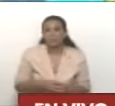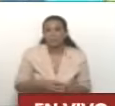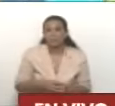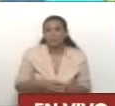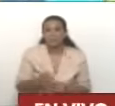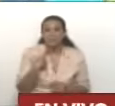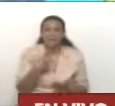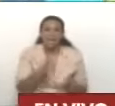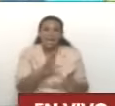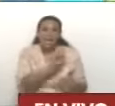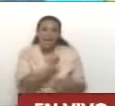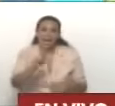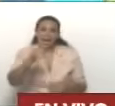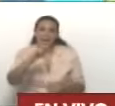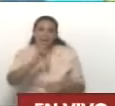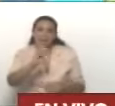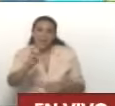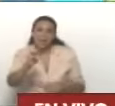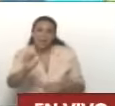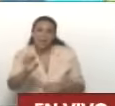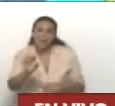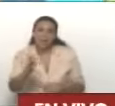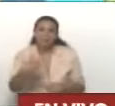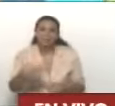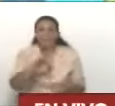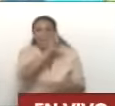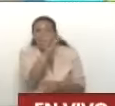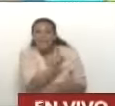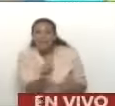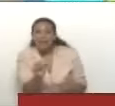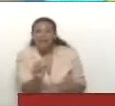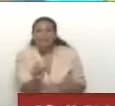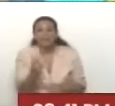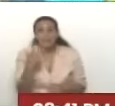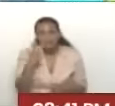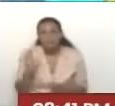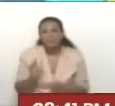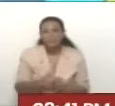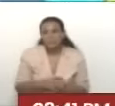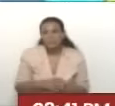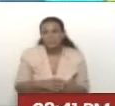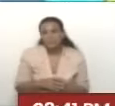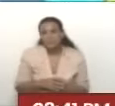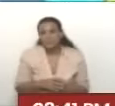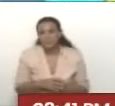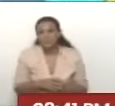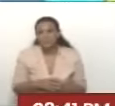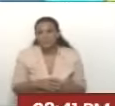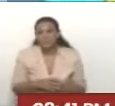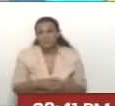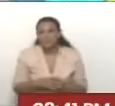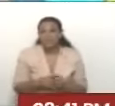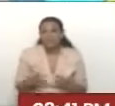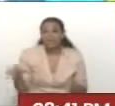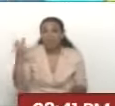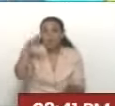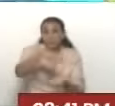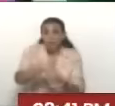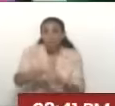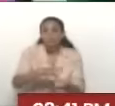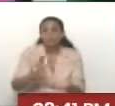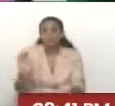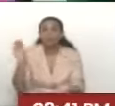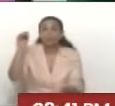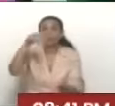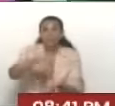De Caripe, pero según de Nápoles, de Italia. Claro, pero se estableció Caripe, aquí en Caripe. Sí, en Caripe, en Caripe. O